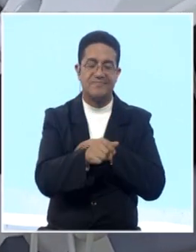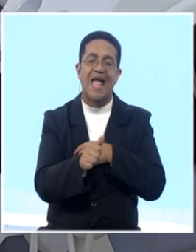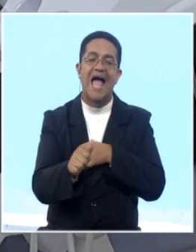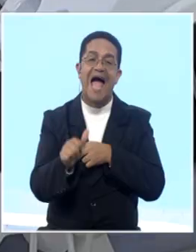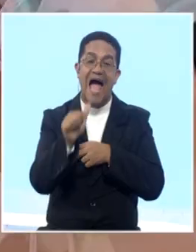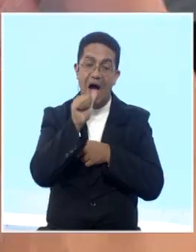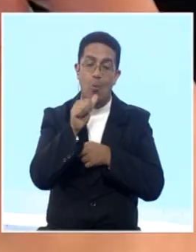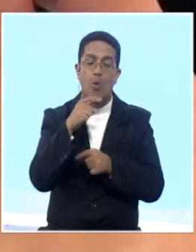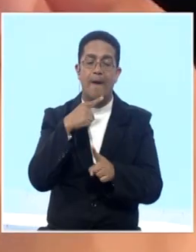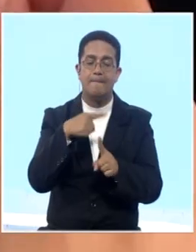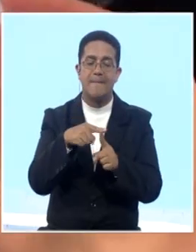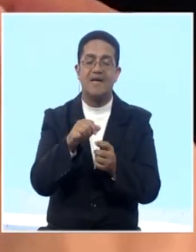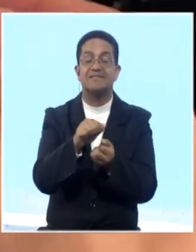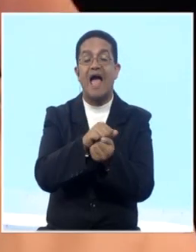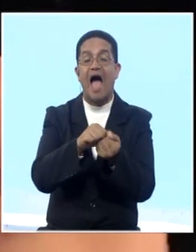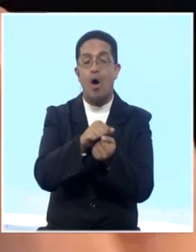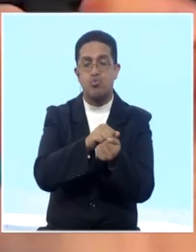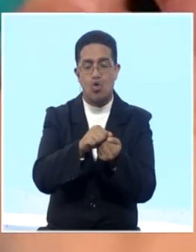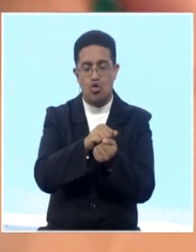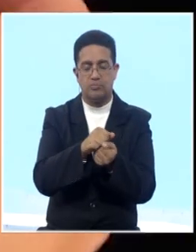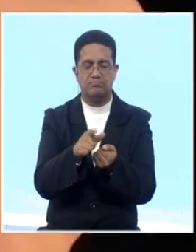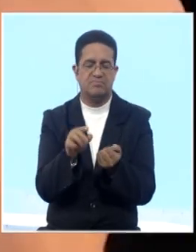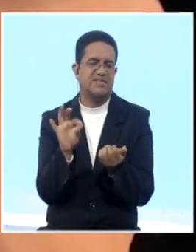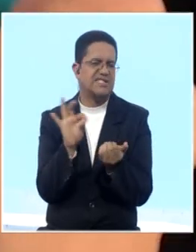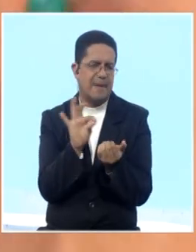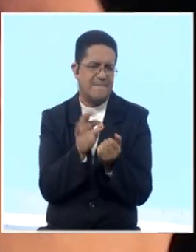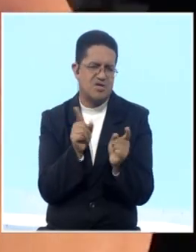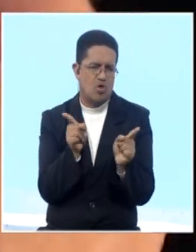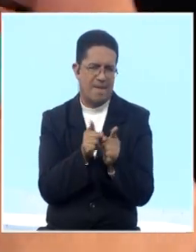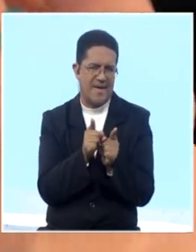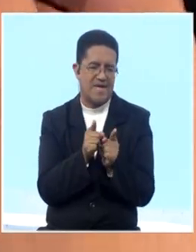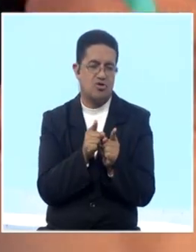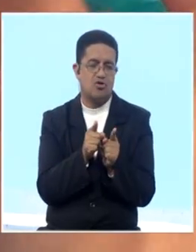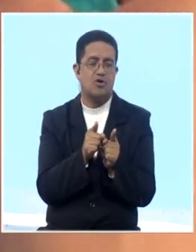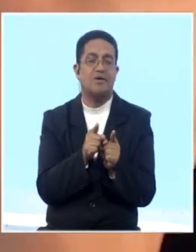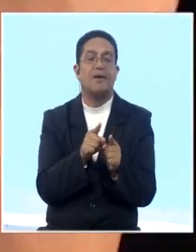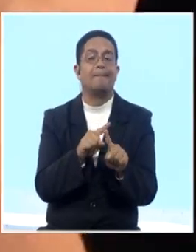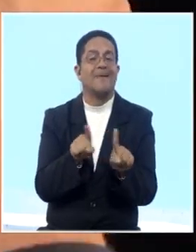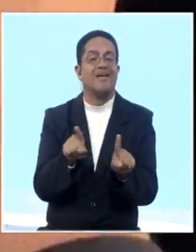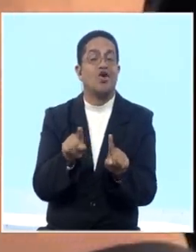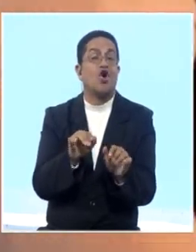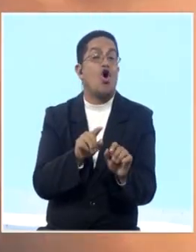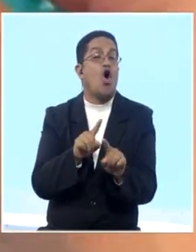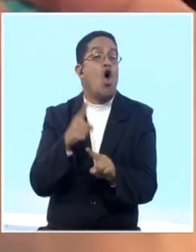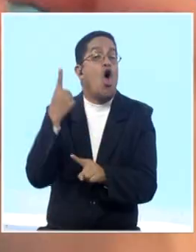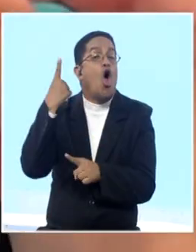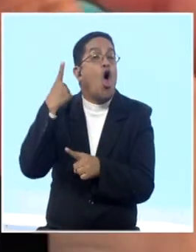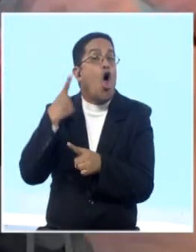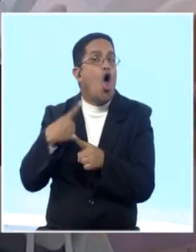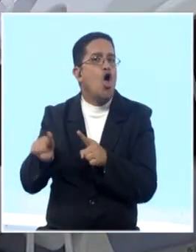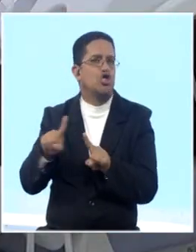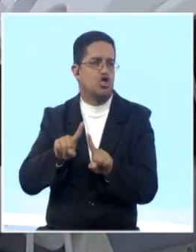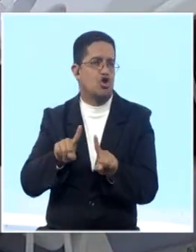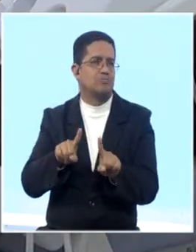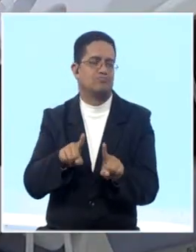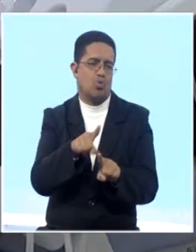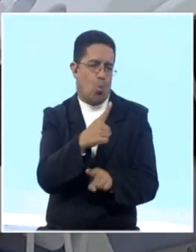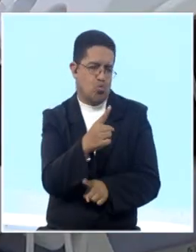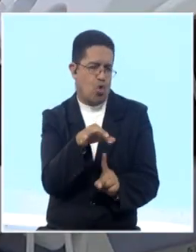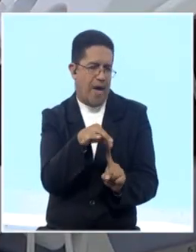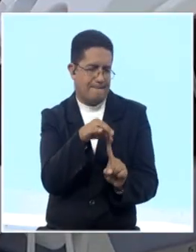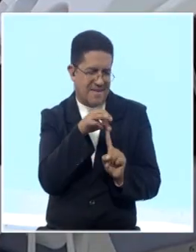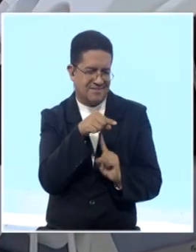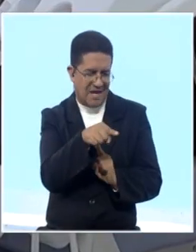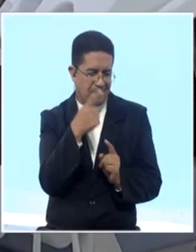y jabón líquido, con un cepillito, que no sea el cepillo que usamos de uso diario, sino uno específico